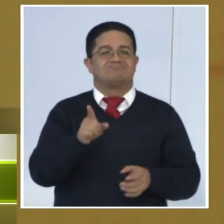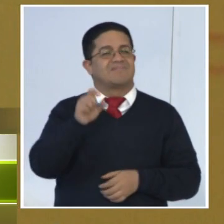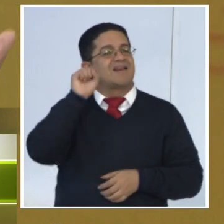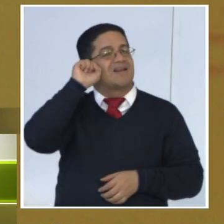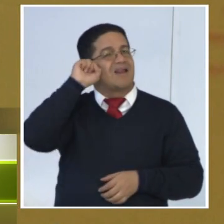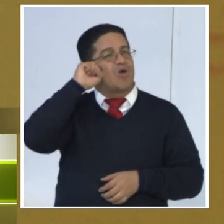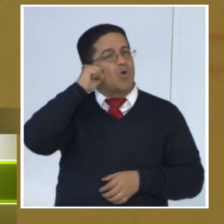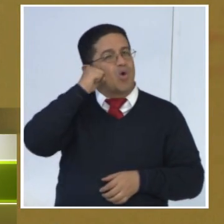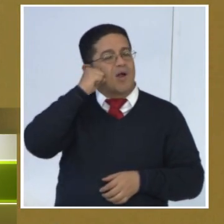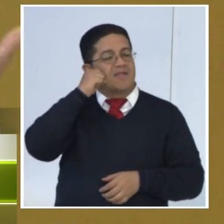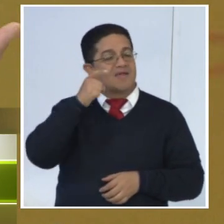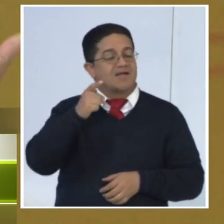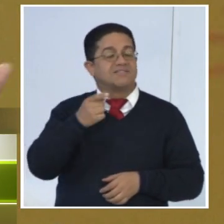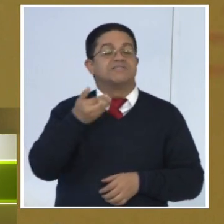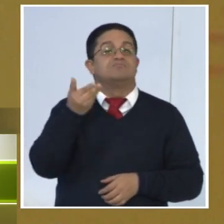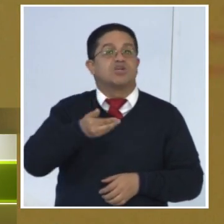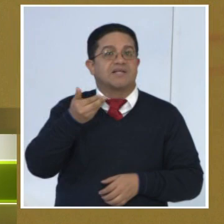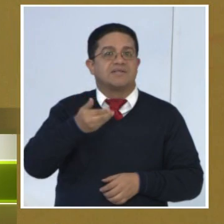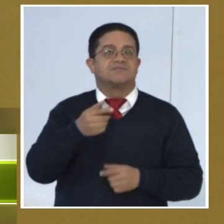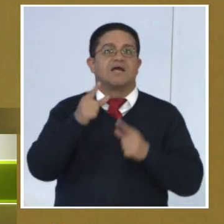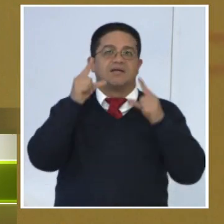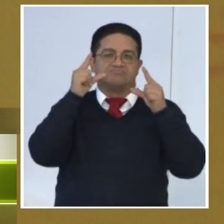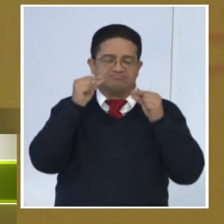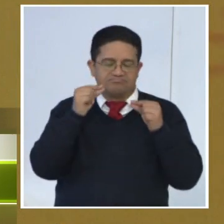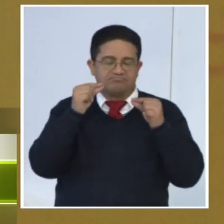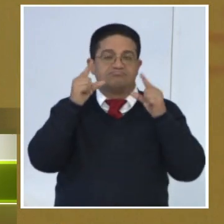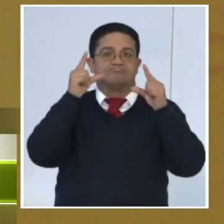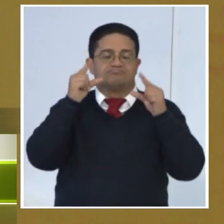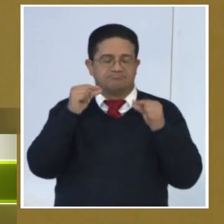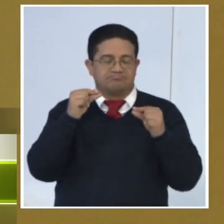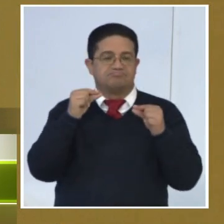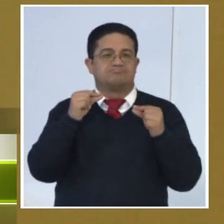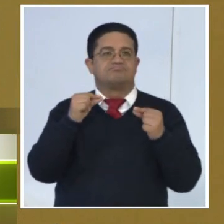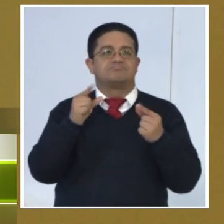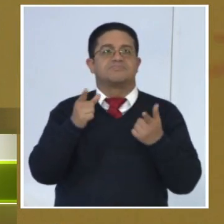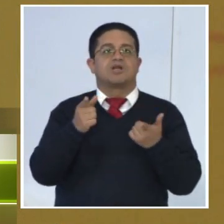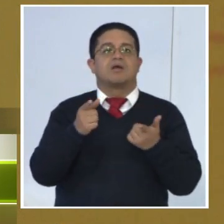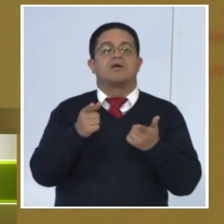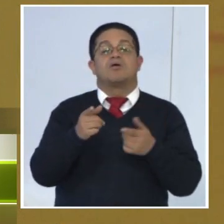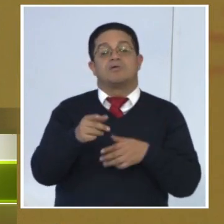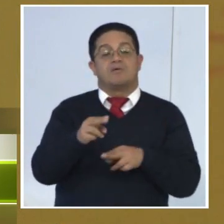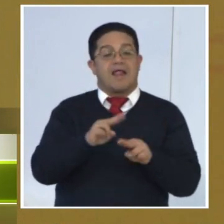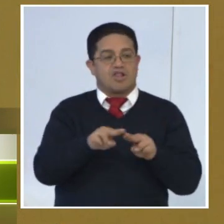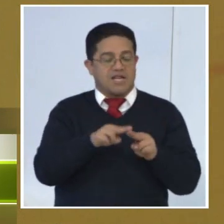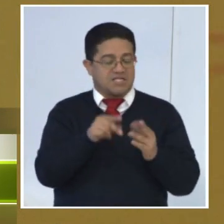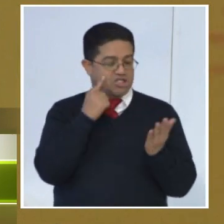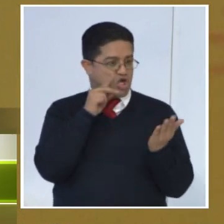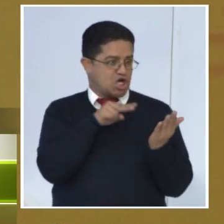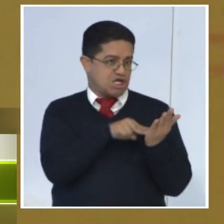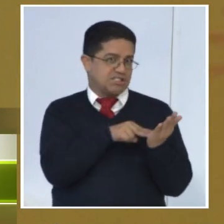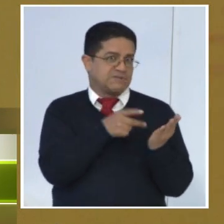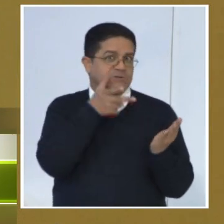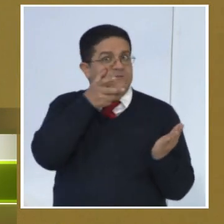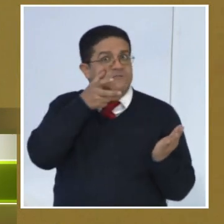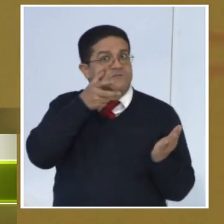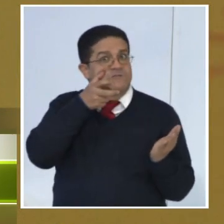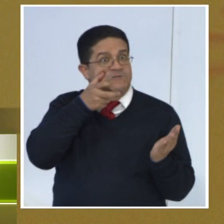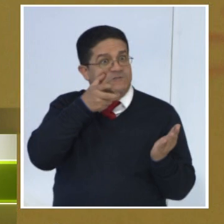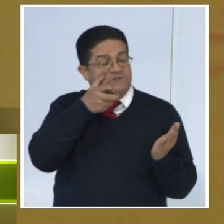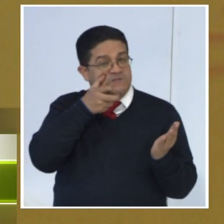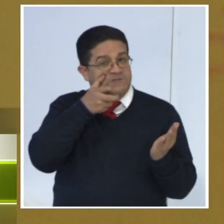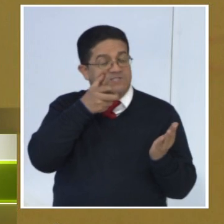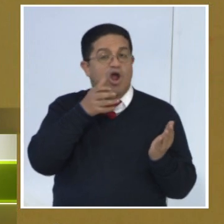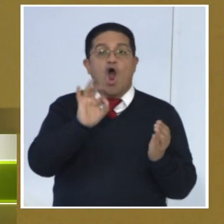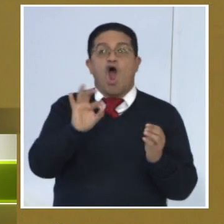importancia del parpadeo normal y anormal que ocurre cuando el muchacho está pegado todo el día al play, está en